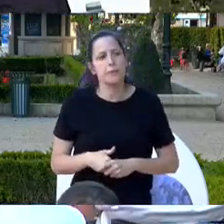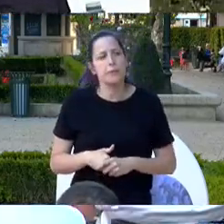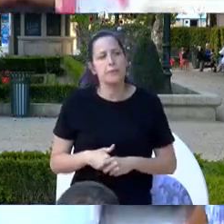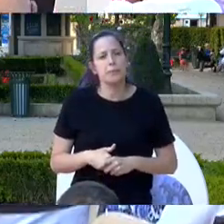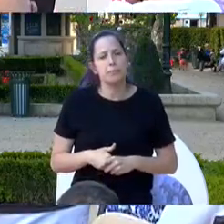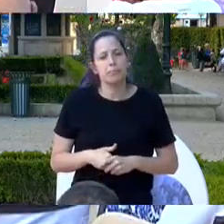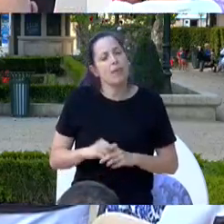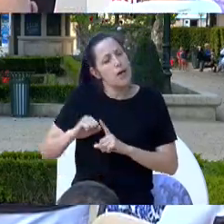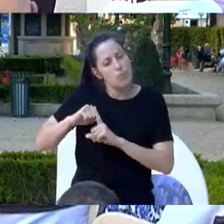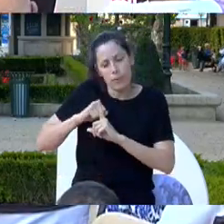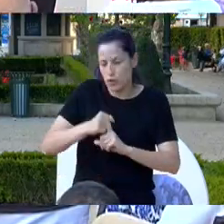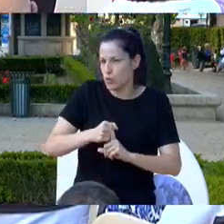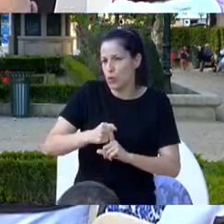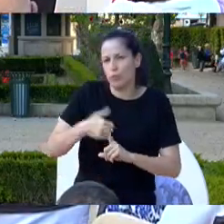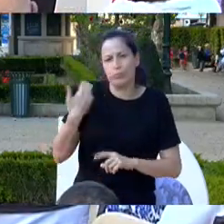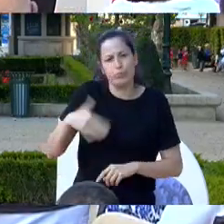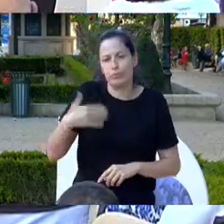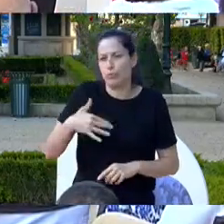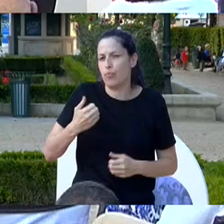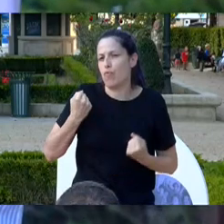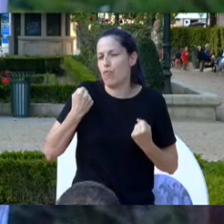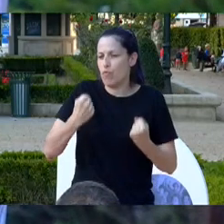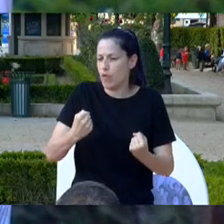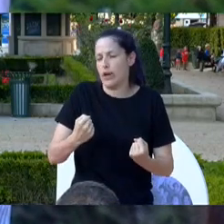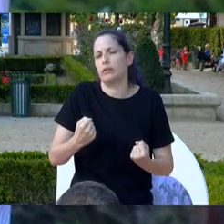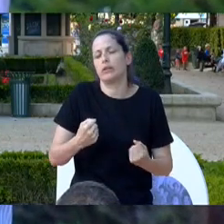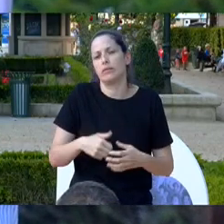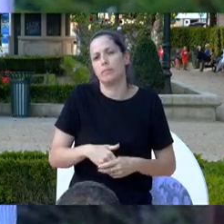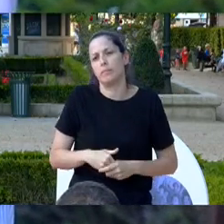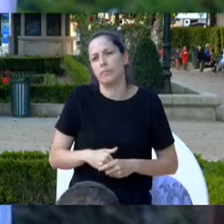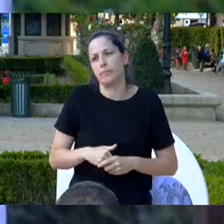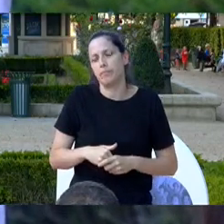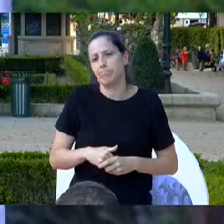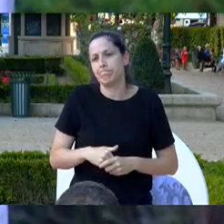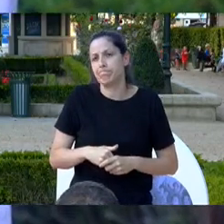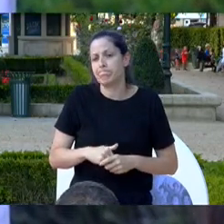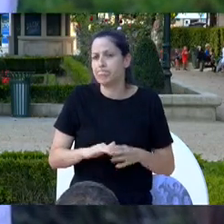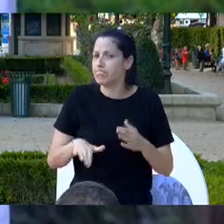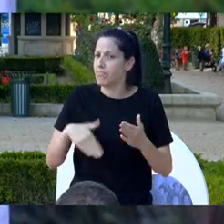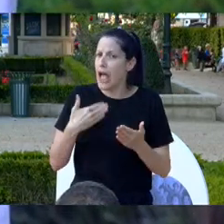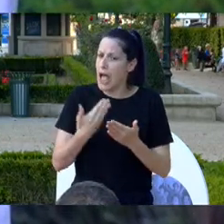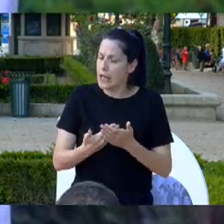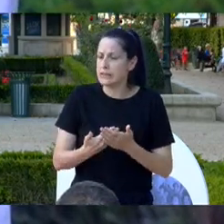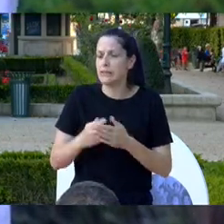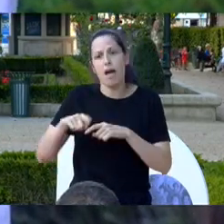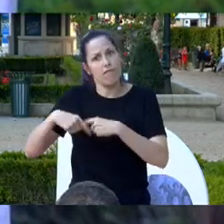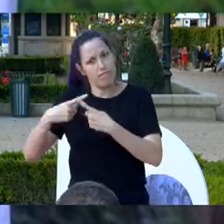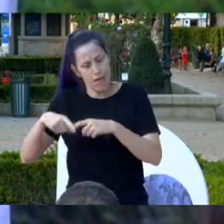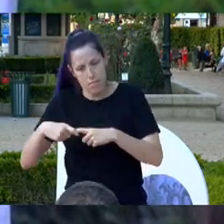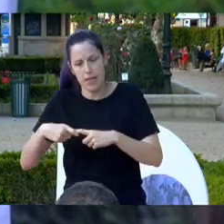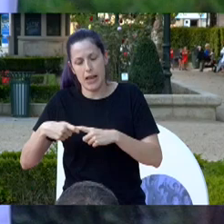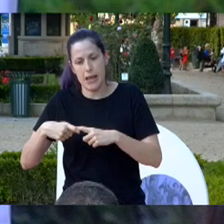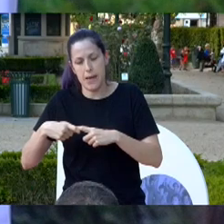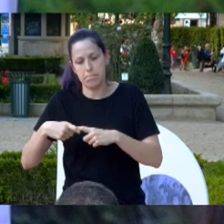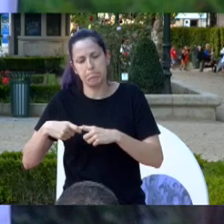Efectivamente, a presión foi brutal, foi un escándalo absoluto, tal foi o apoio da familia, a comprensión